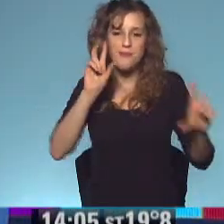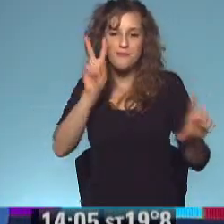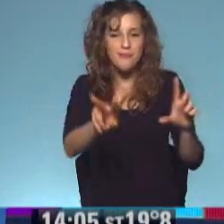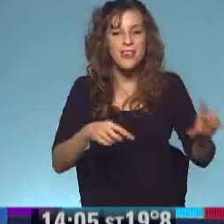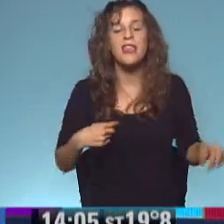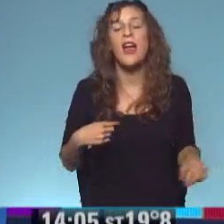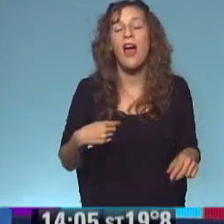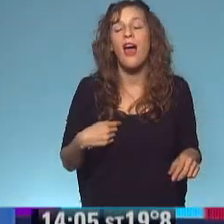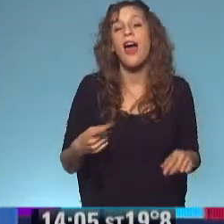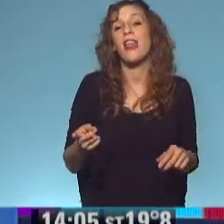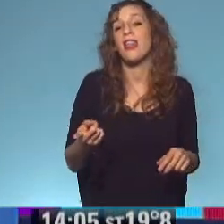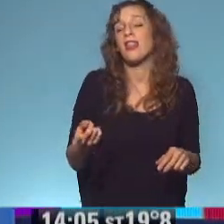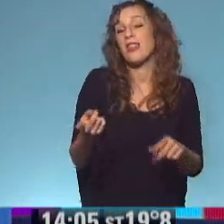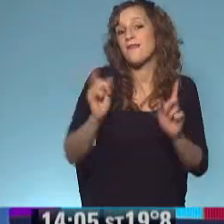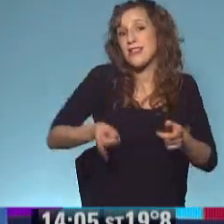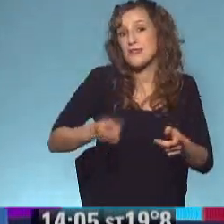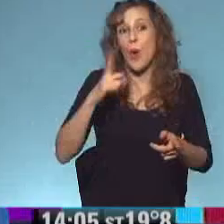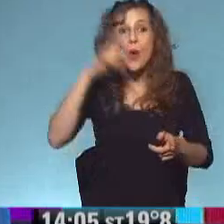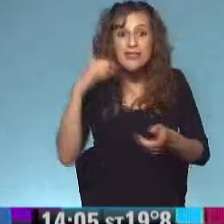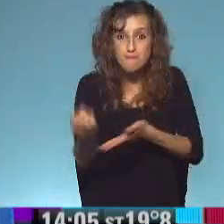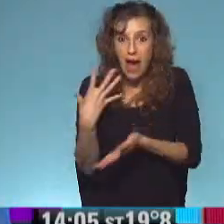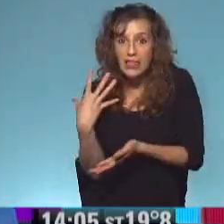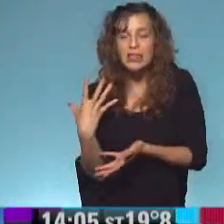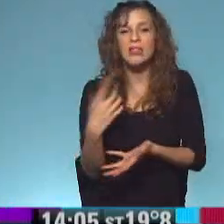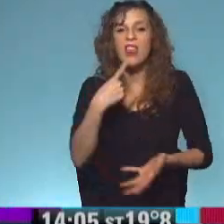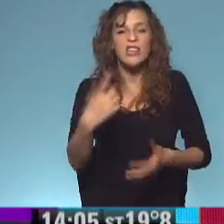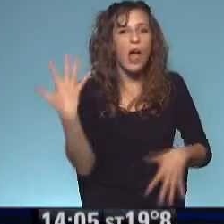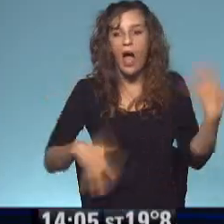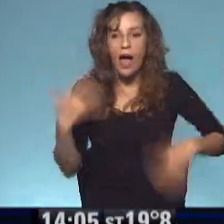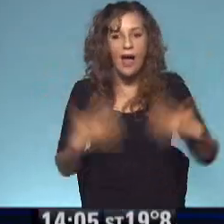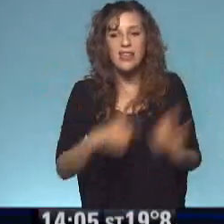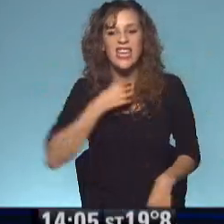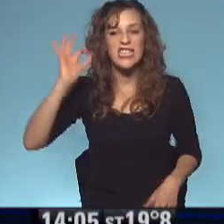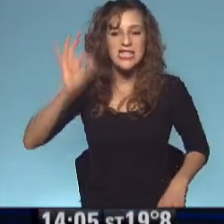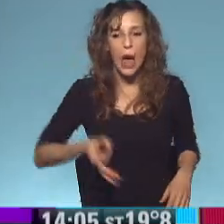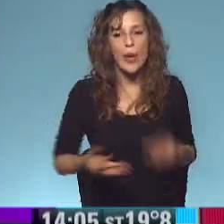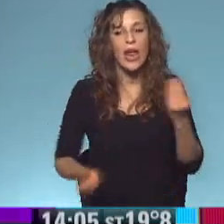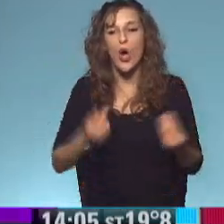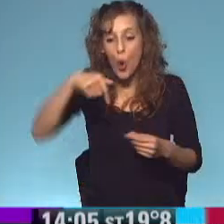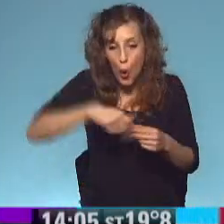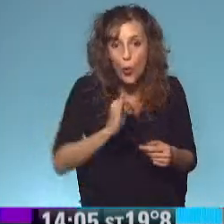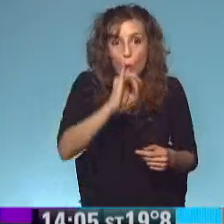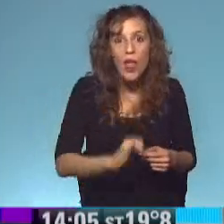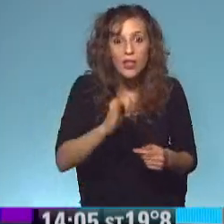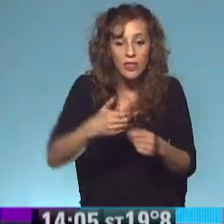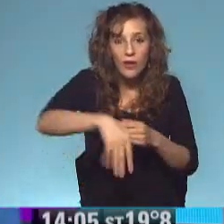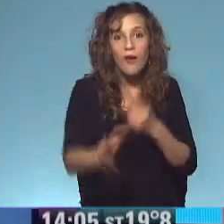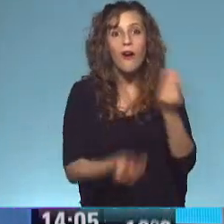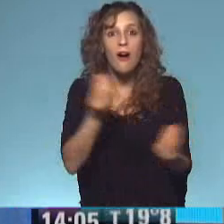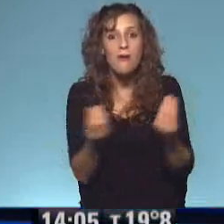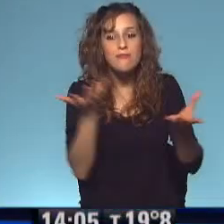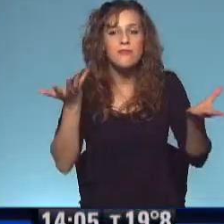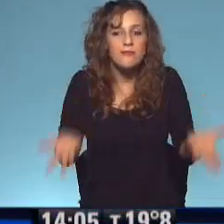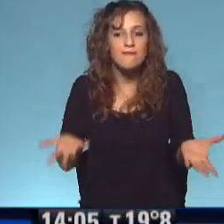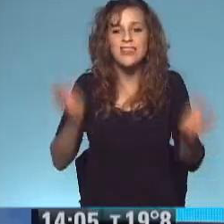me dijo que la ansiedad le llega hasta la frente, quiere saber qué va a pasar. Así como Lidia, un montón de chicos y